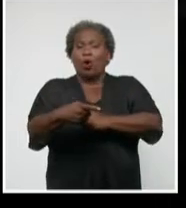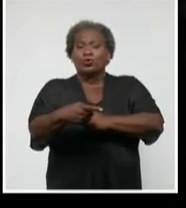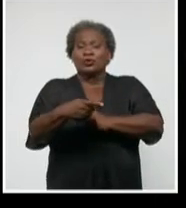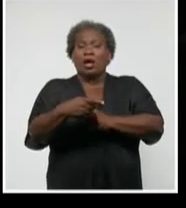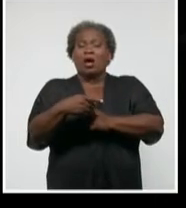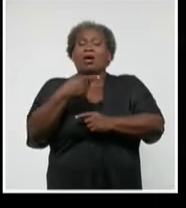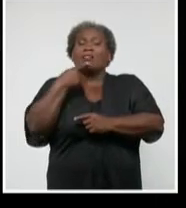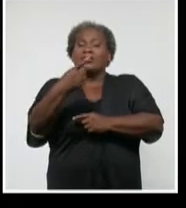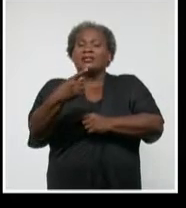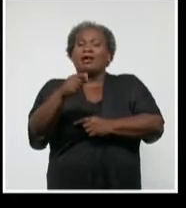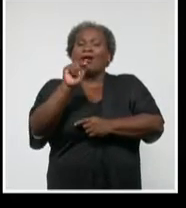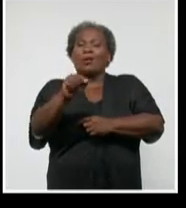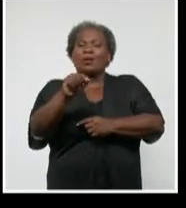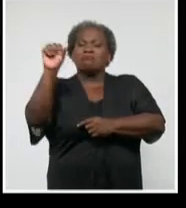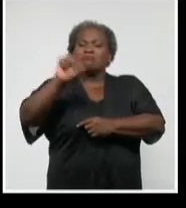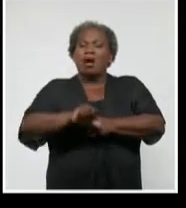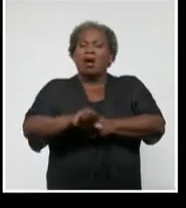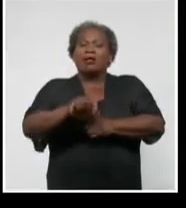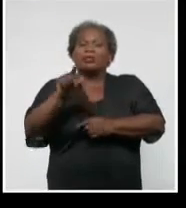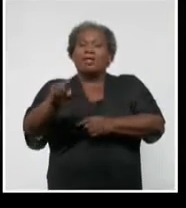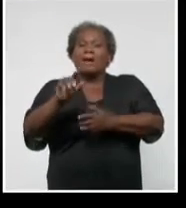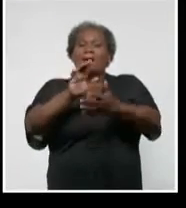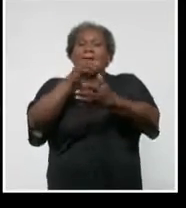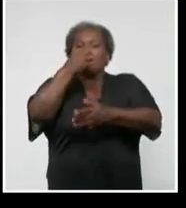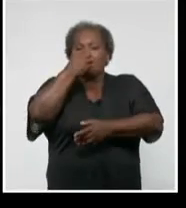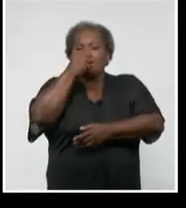socialista de Venezuela, Nicolás Maduro.